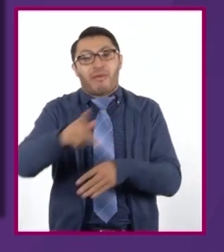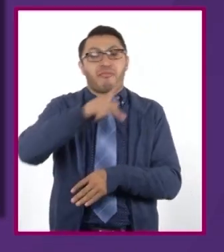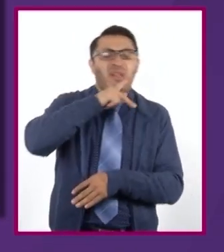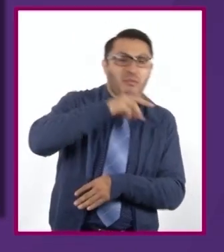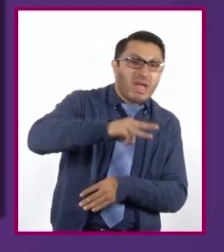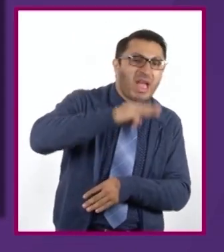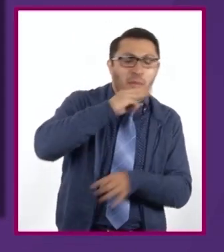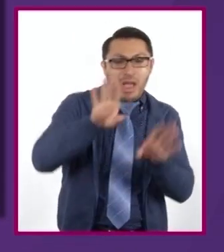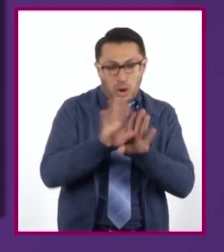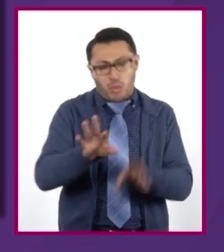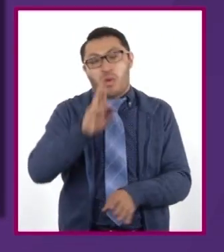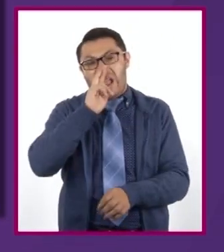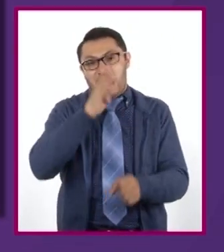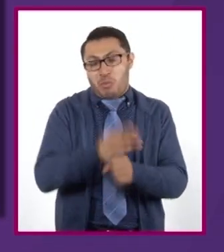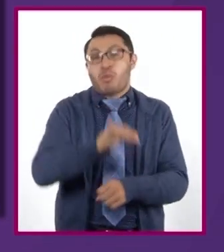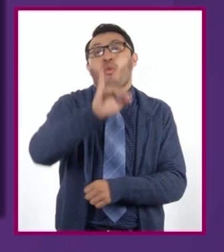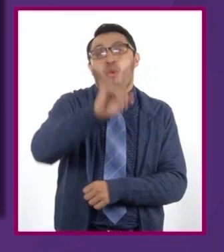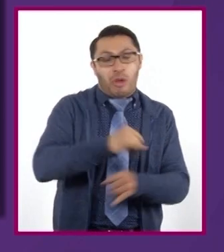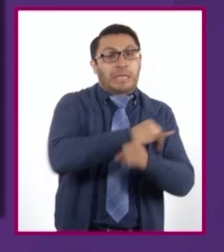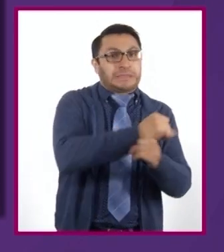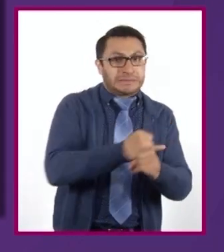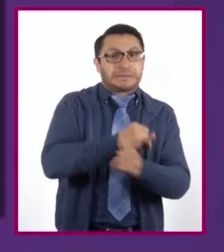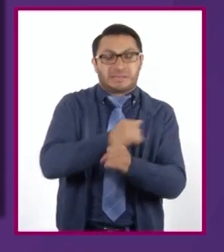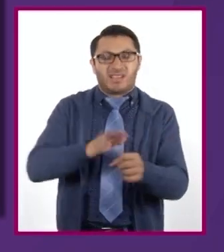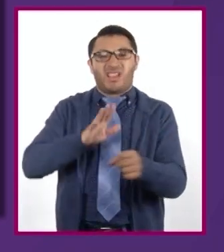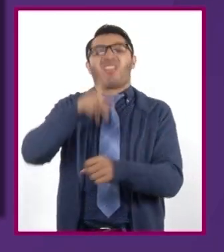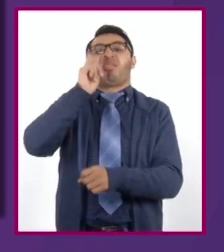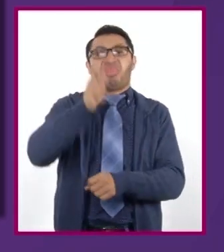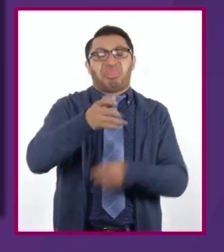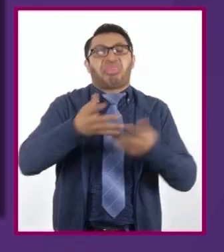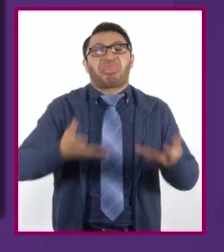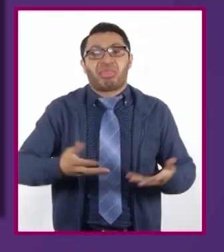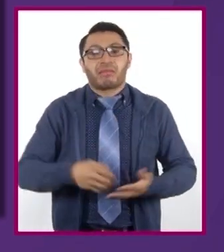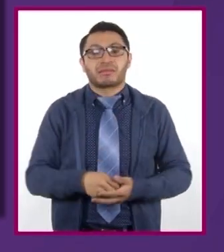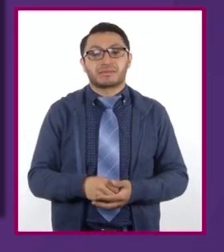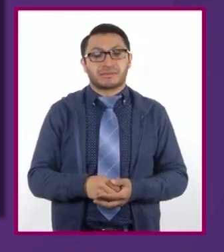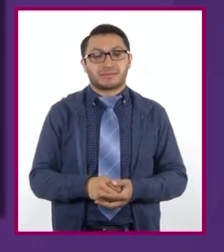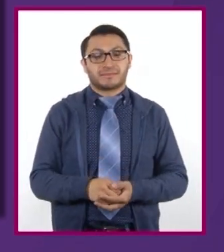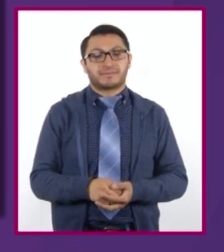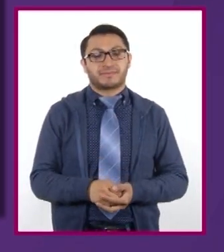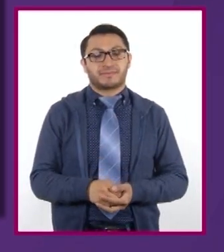alguna manera tienen la responsabilidad también de investigar de qué se trata, ¿no?